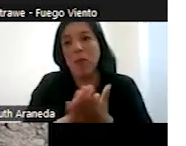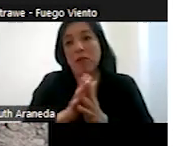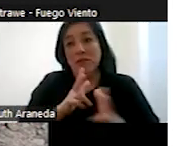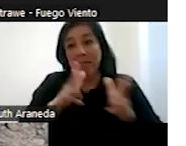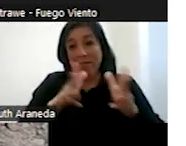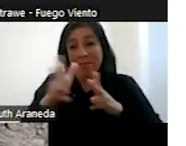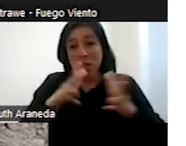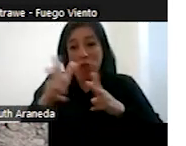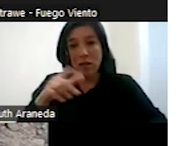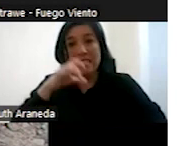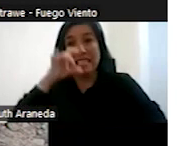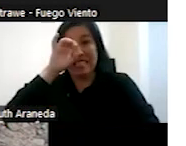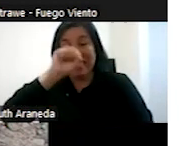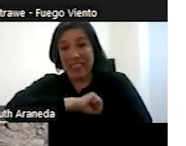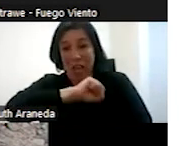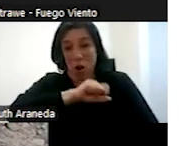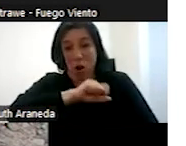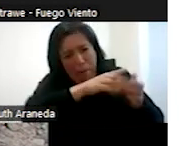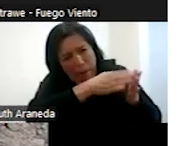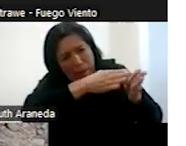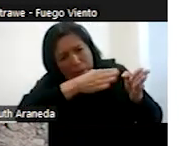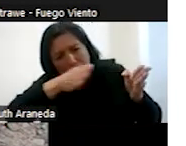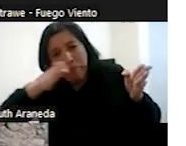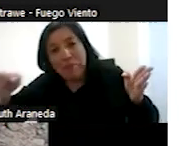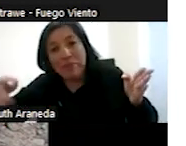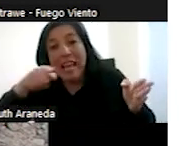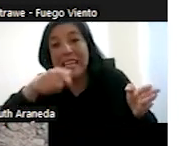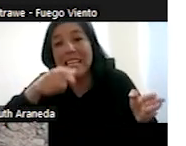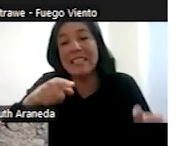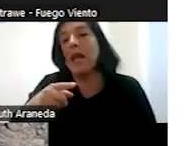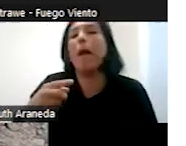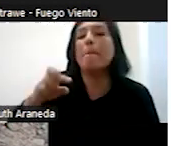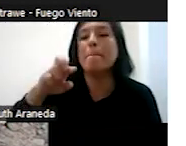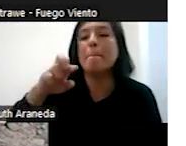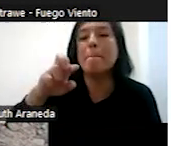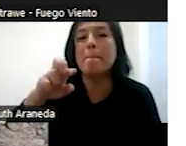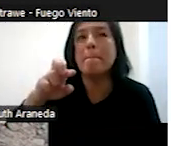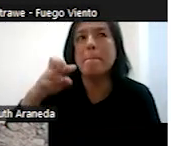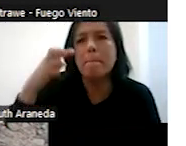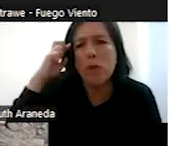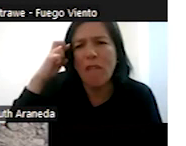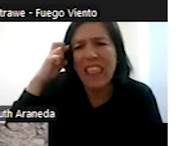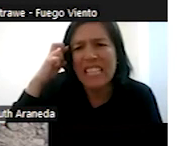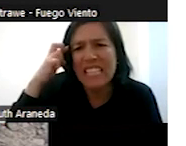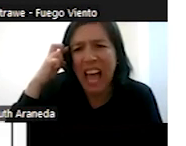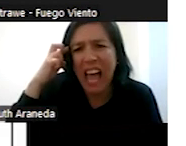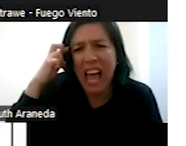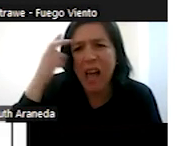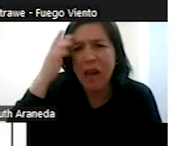lados. Esta es la línea 6, muy cerca de, en Providencia, se llama Sitio Europa. Bueno, aquí 60